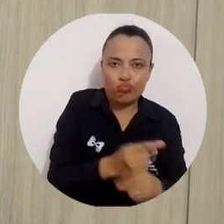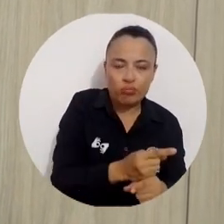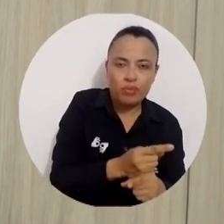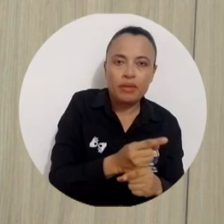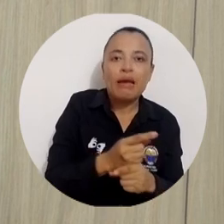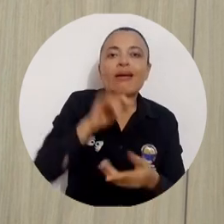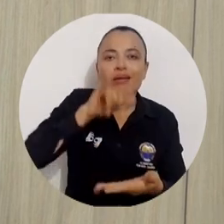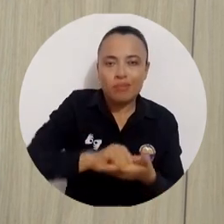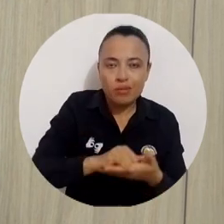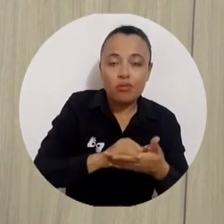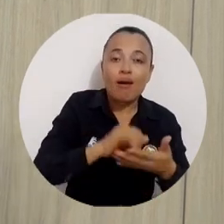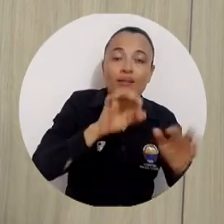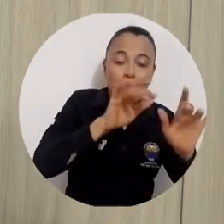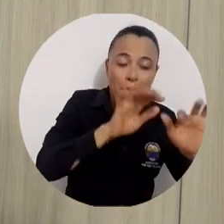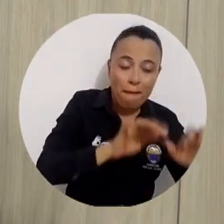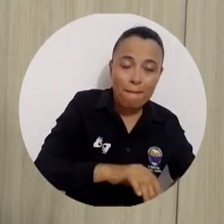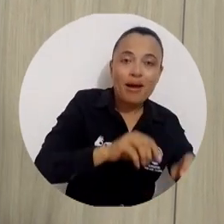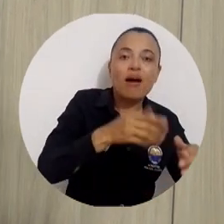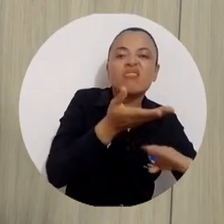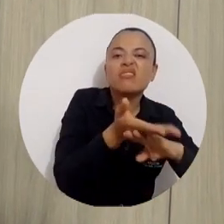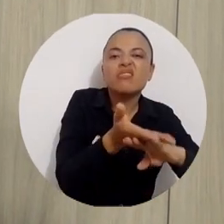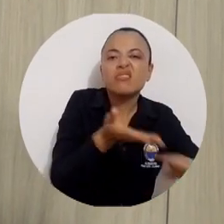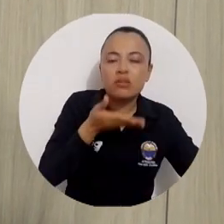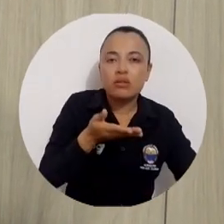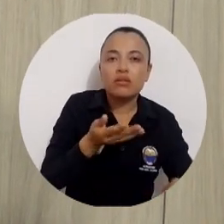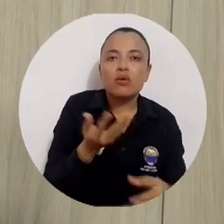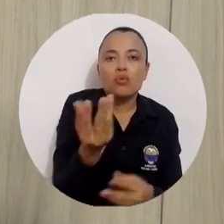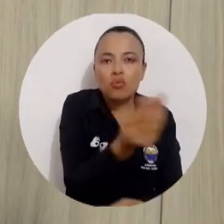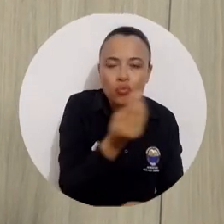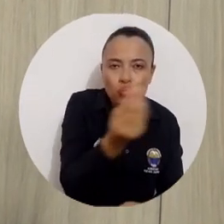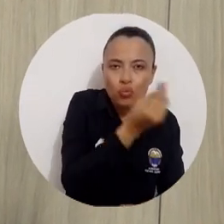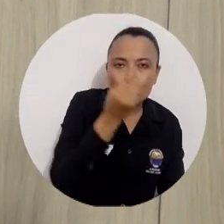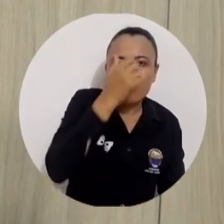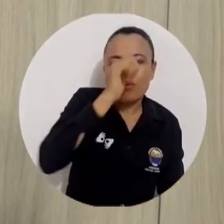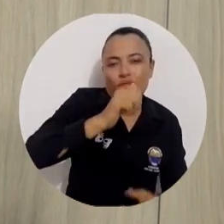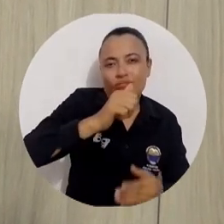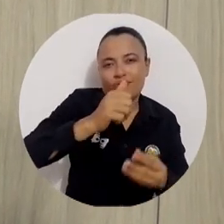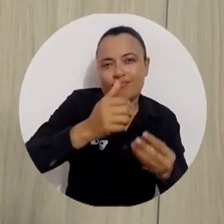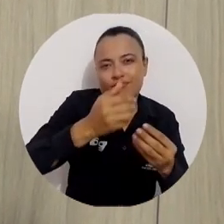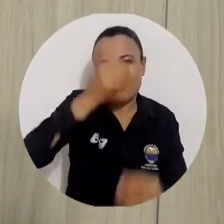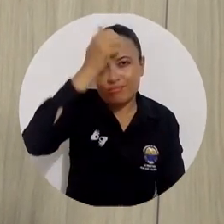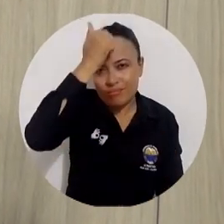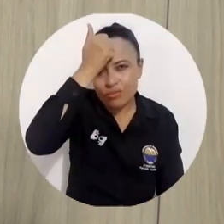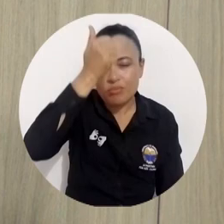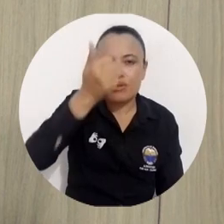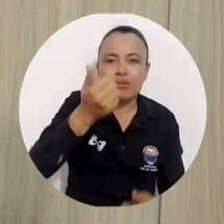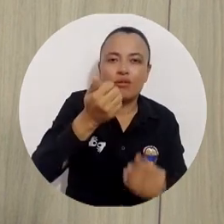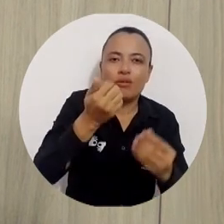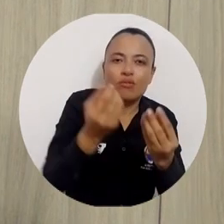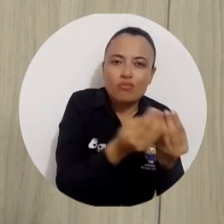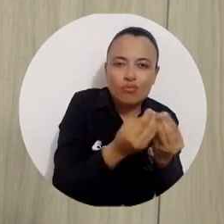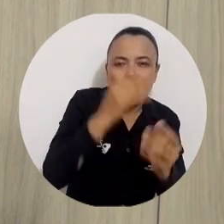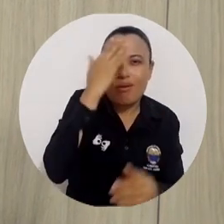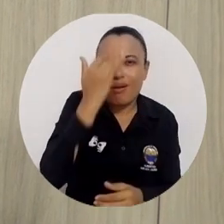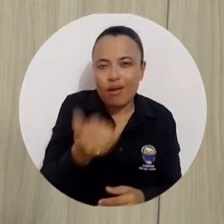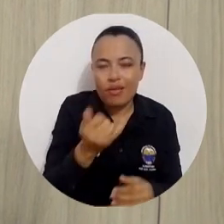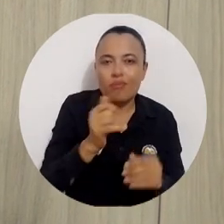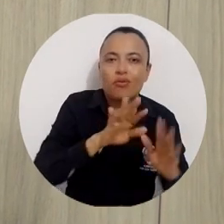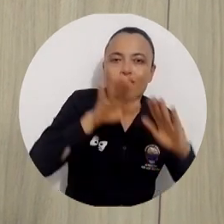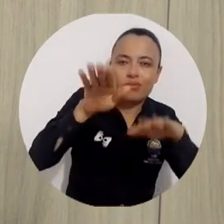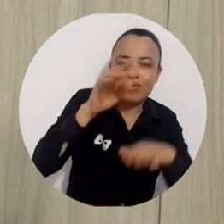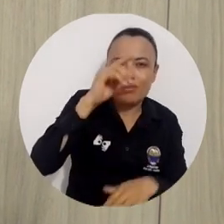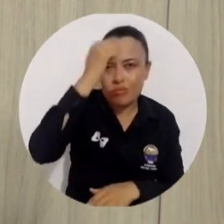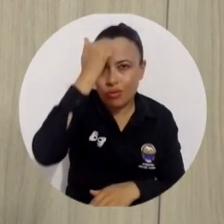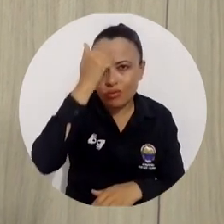razón, se solicita en el mismo acto administrativo que los miembros del Consejo Superior, del Consejo Académico, representantes de